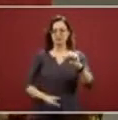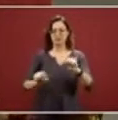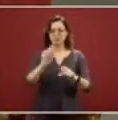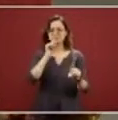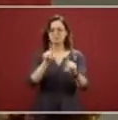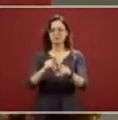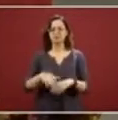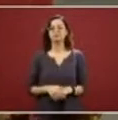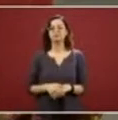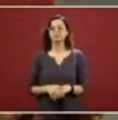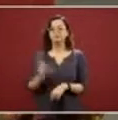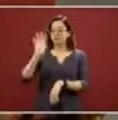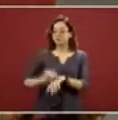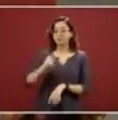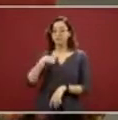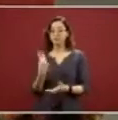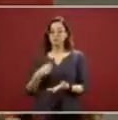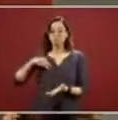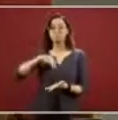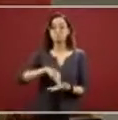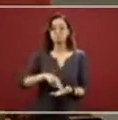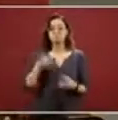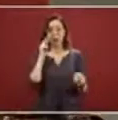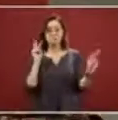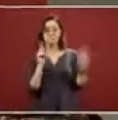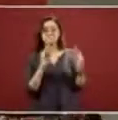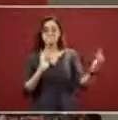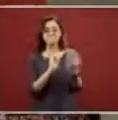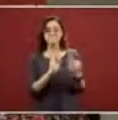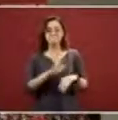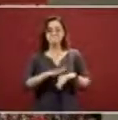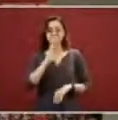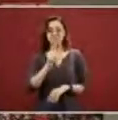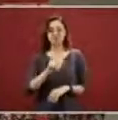Si me permiten, me voy a parar para tener más cobertura.